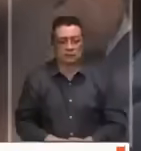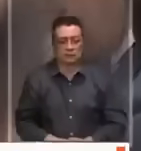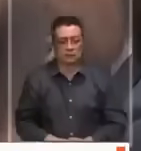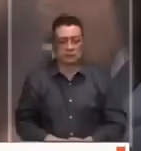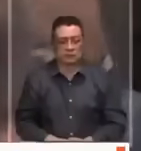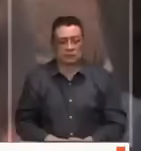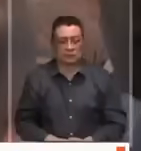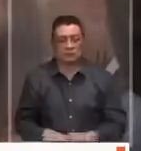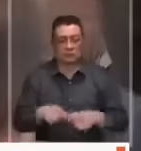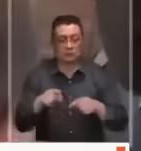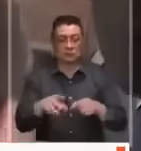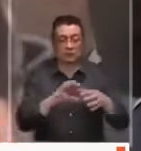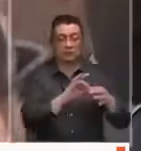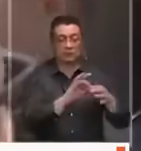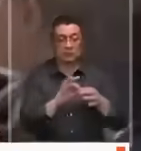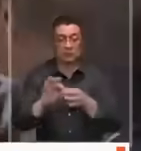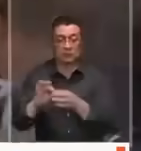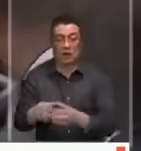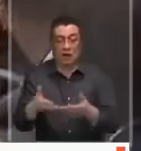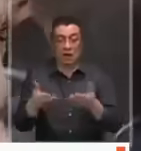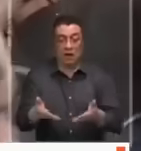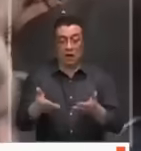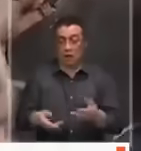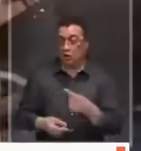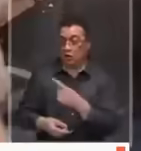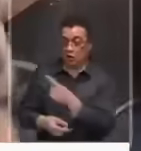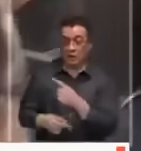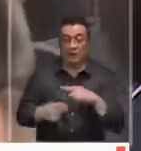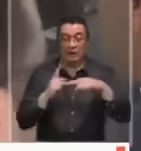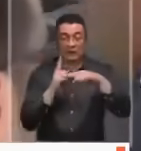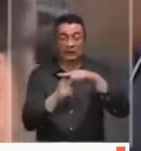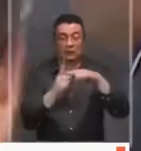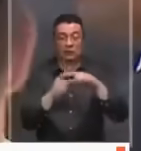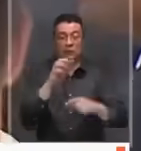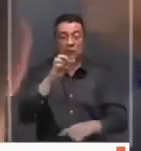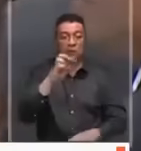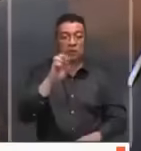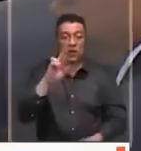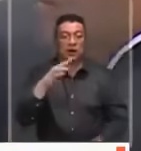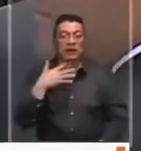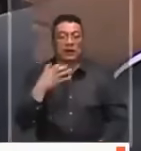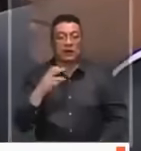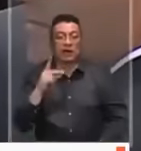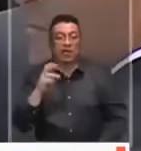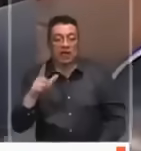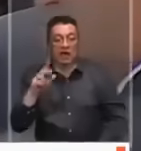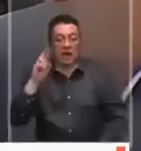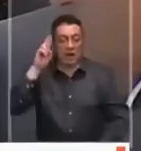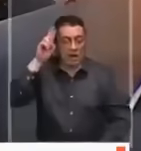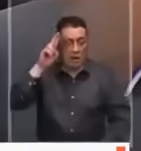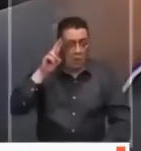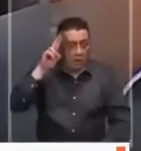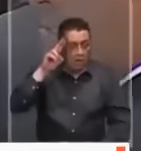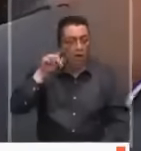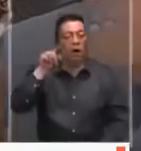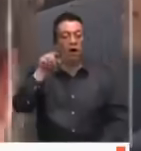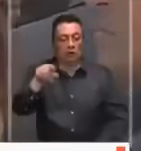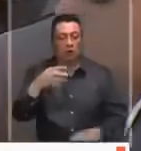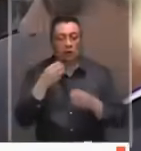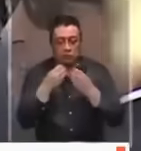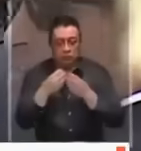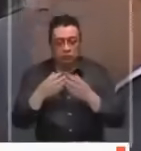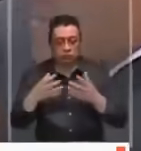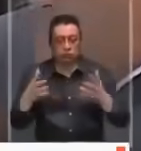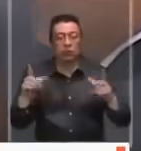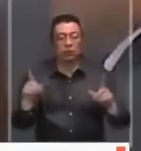Parte de lo que está sucediendo a esta hora en el cementerio Parque del Recuerdo, la entonación, además de una melodía que